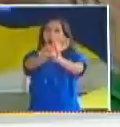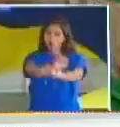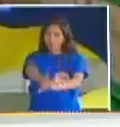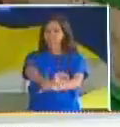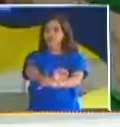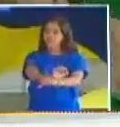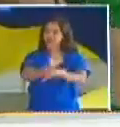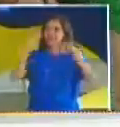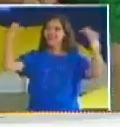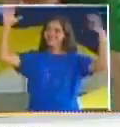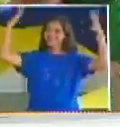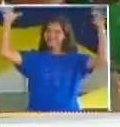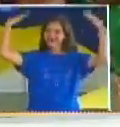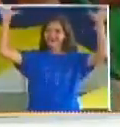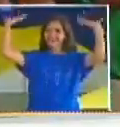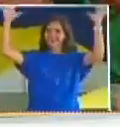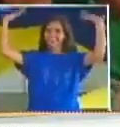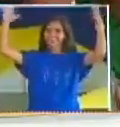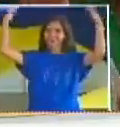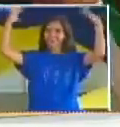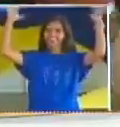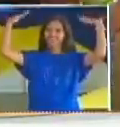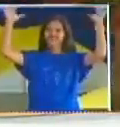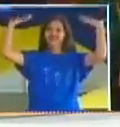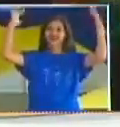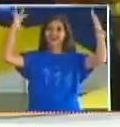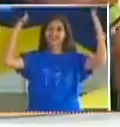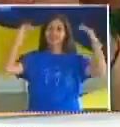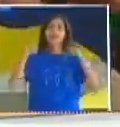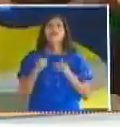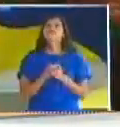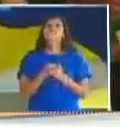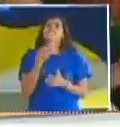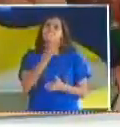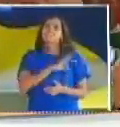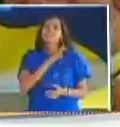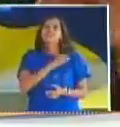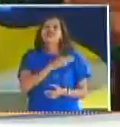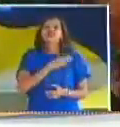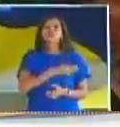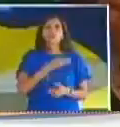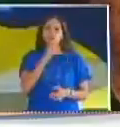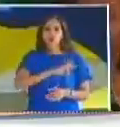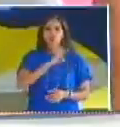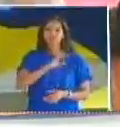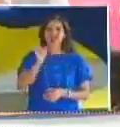Gregorio Hernández, misión socialista José Gregorio Hernández.